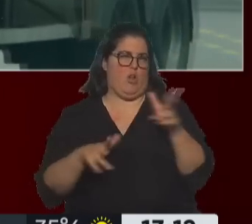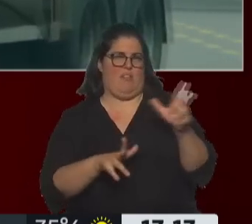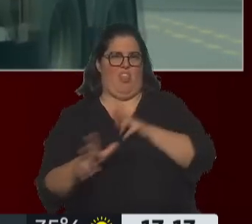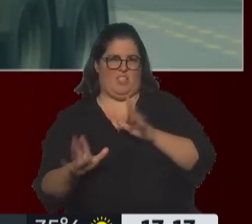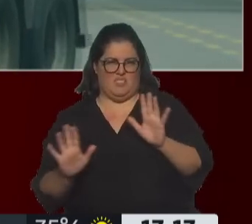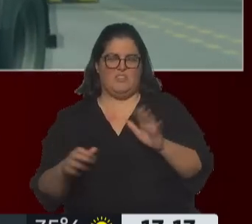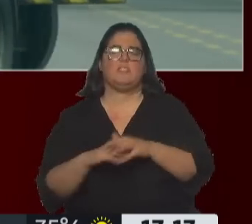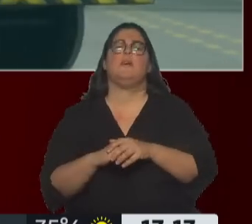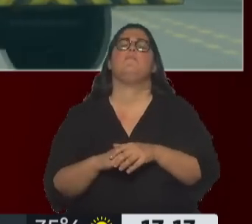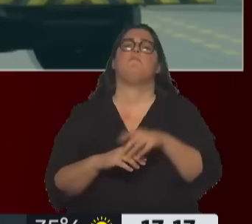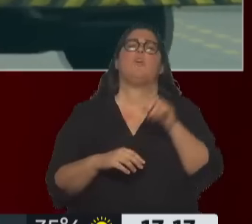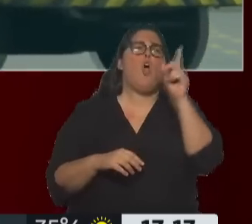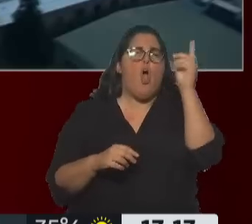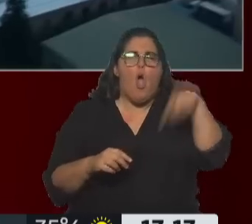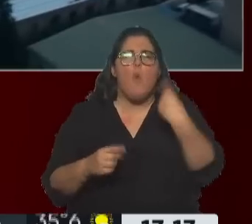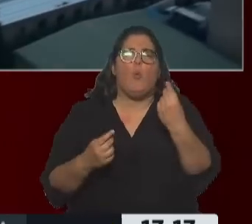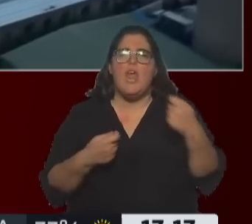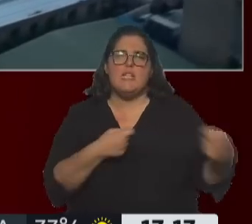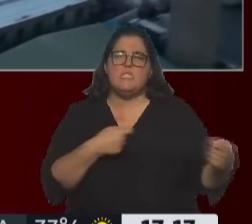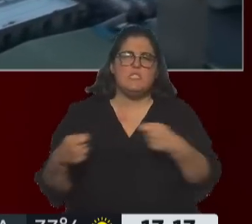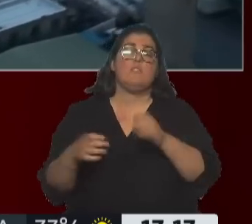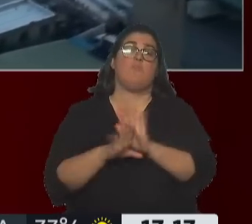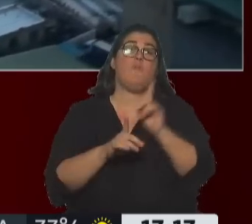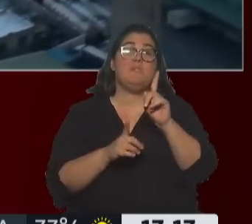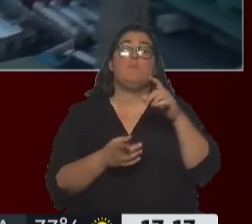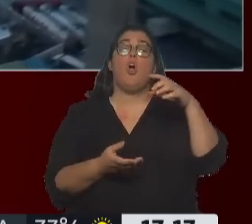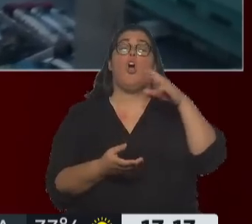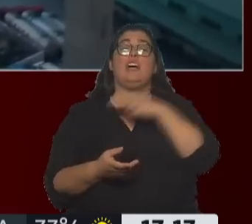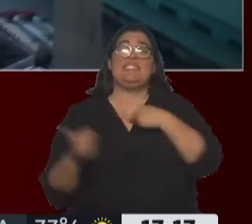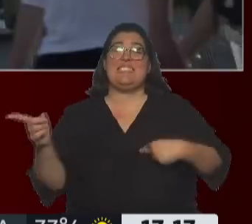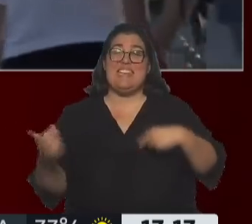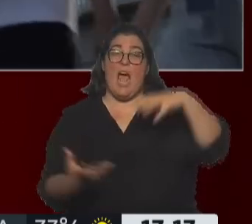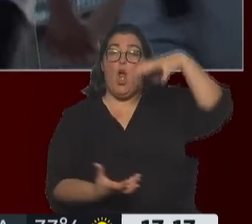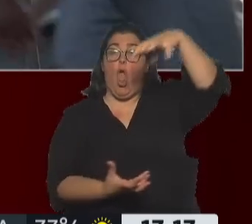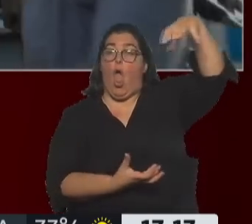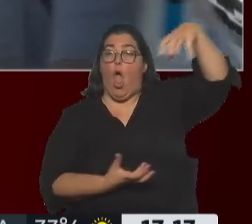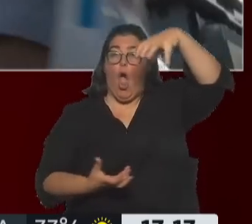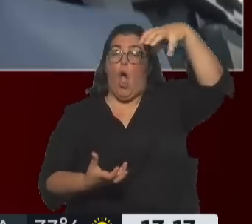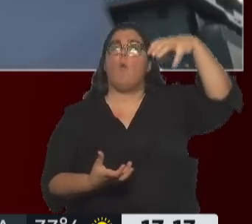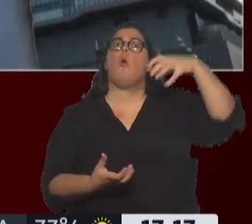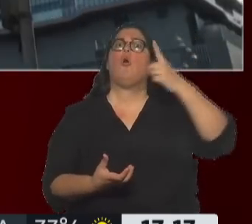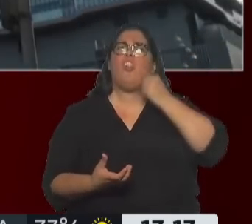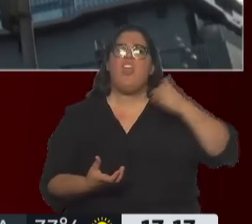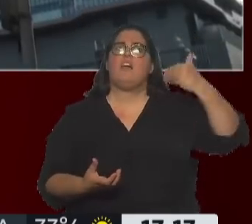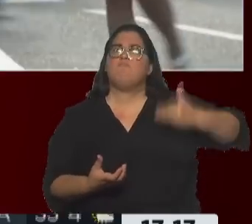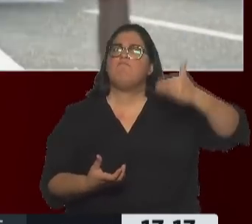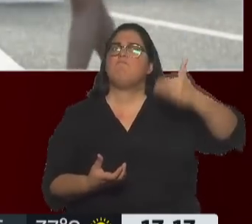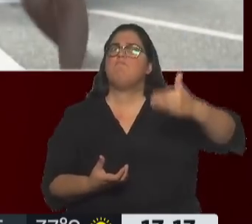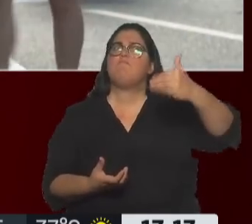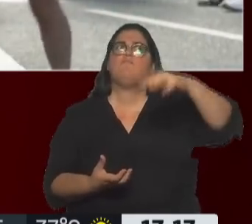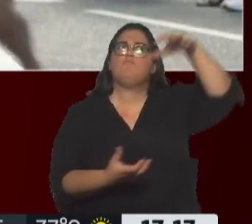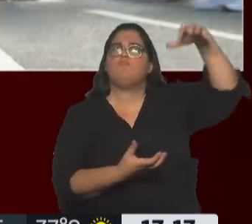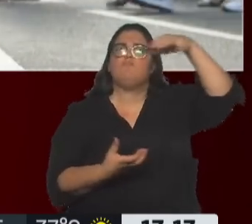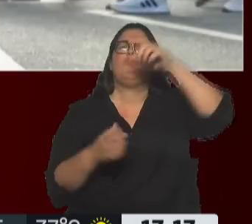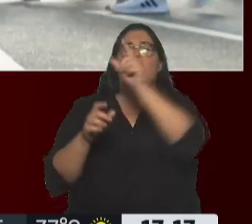esta tensión? Porque claro, el globo chino venía ya hacía varios días sobrevolando, porque pasa el estrecho